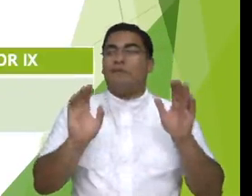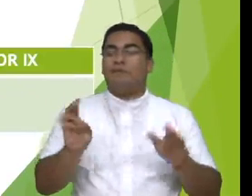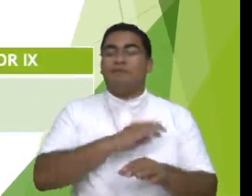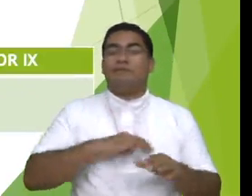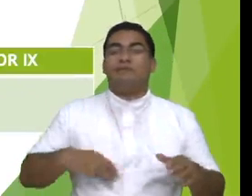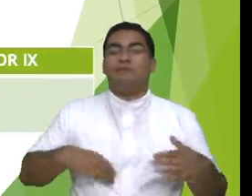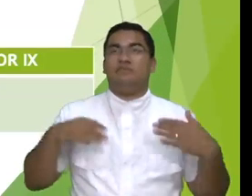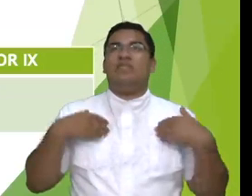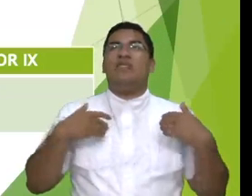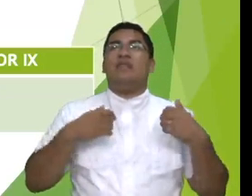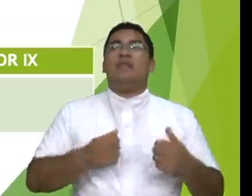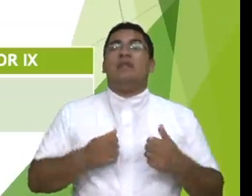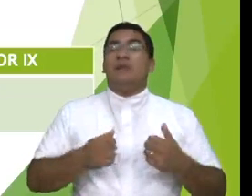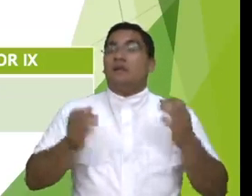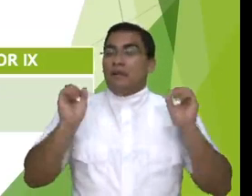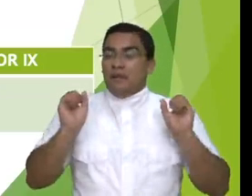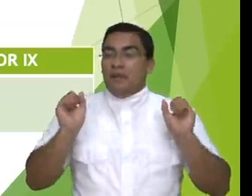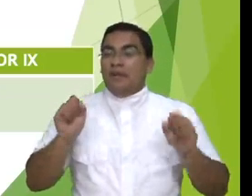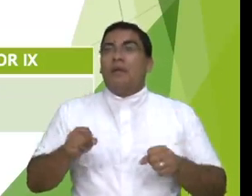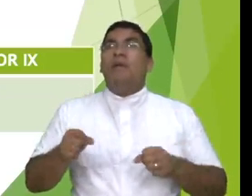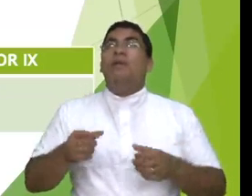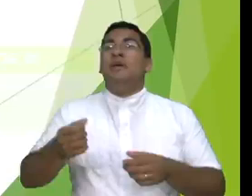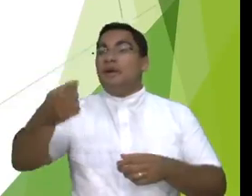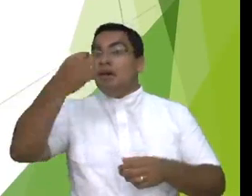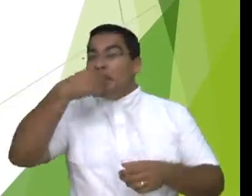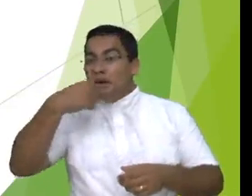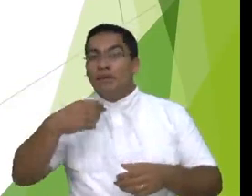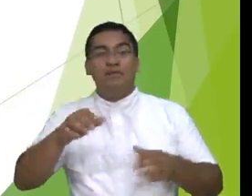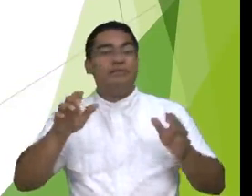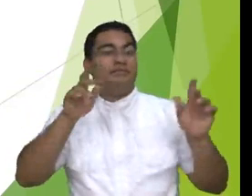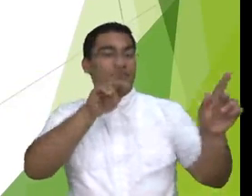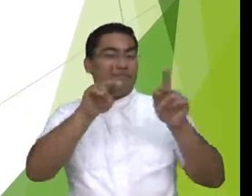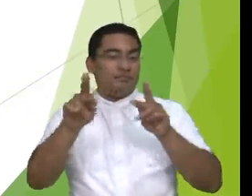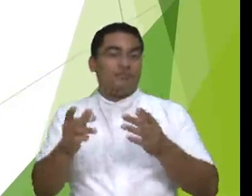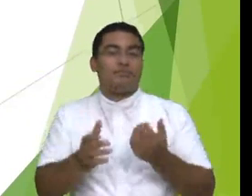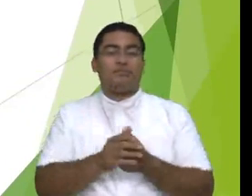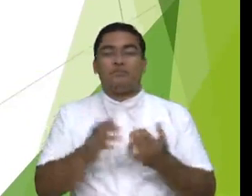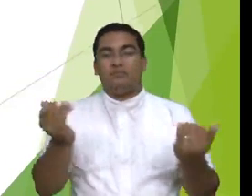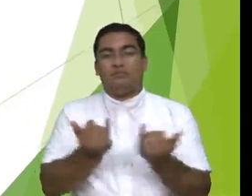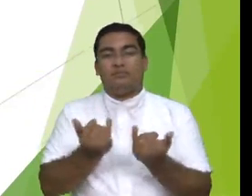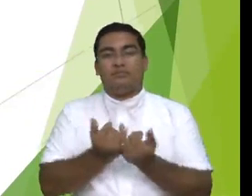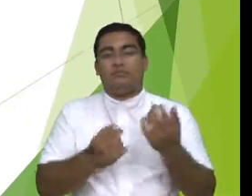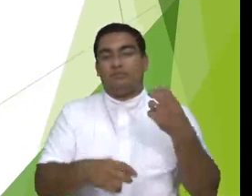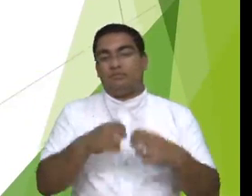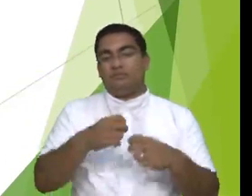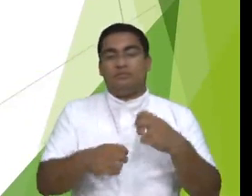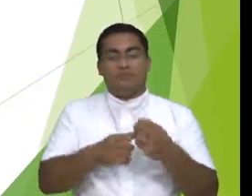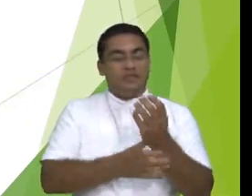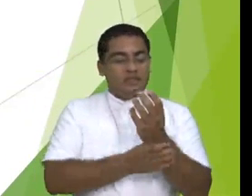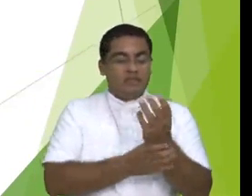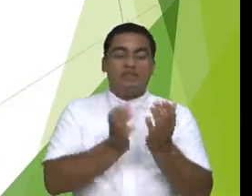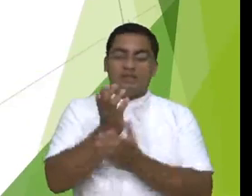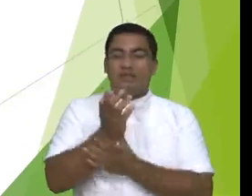para darles tratamiento a todos estos pacientes. De todas formas, ellos tienen problemas a nivel de la articulación, como ya